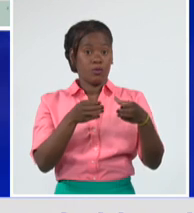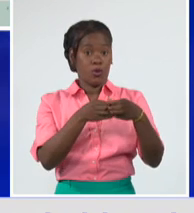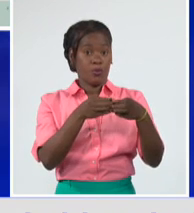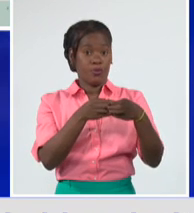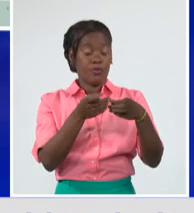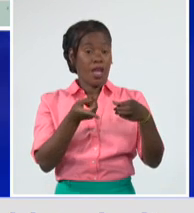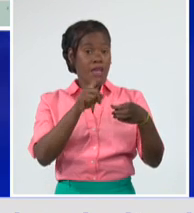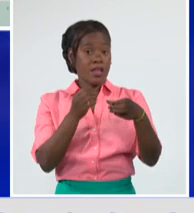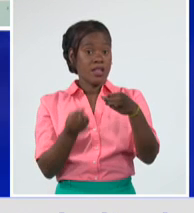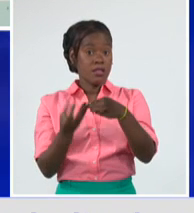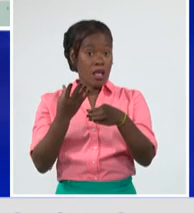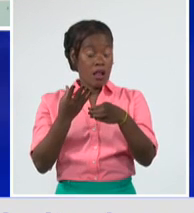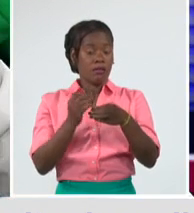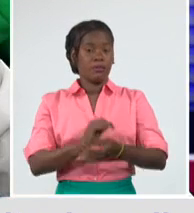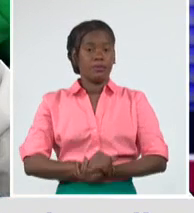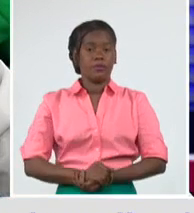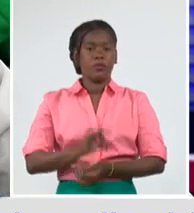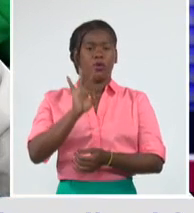ayer,